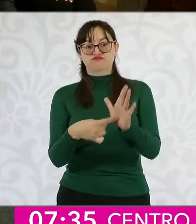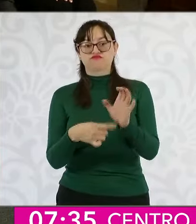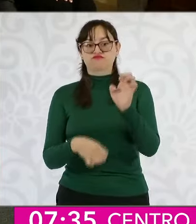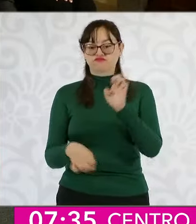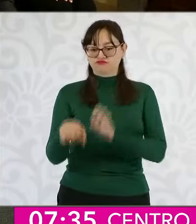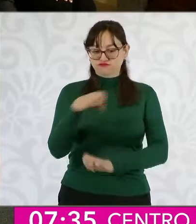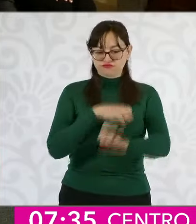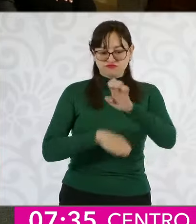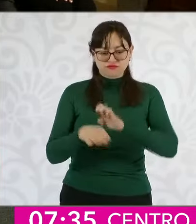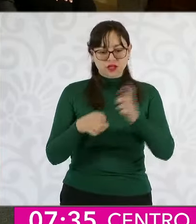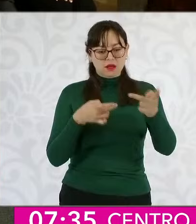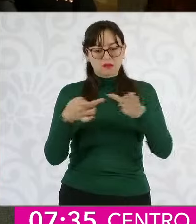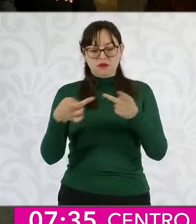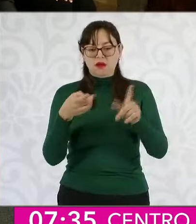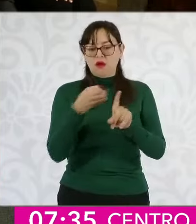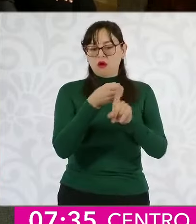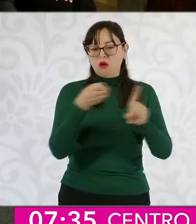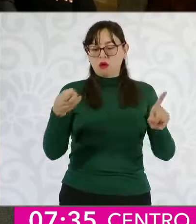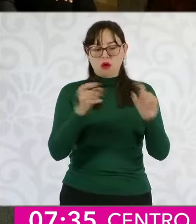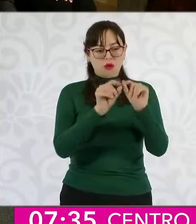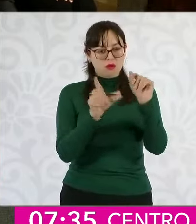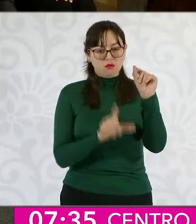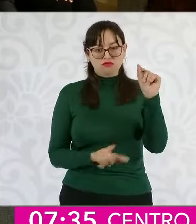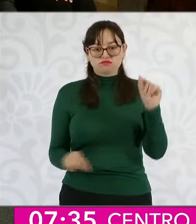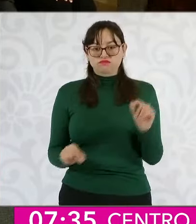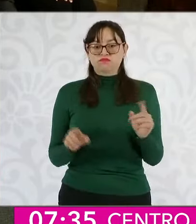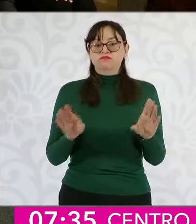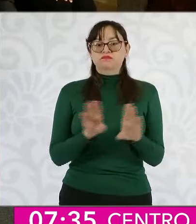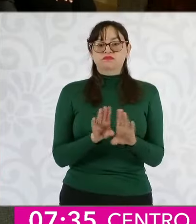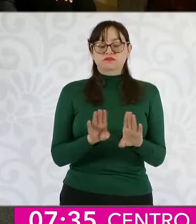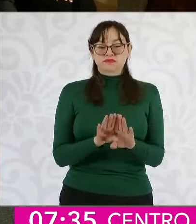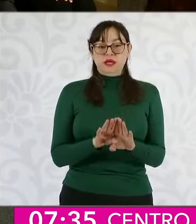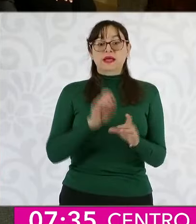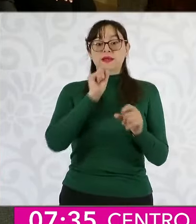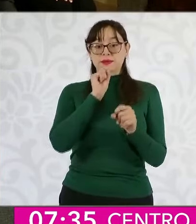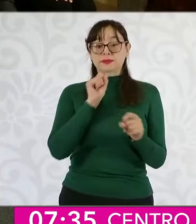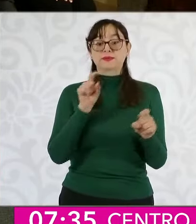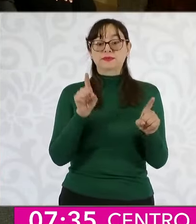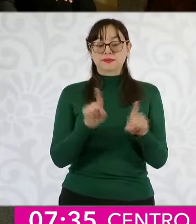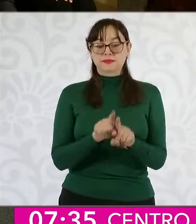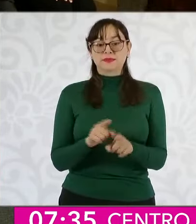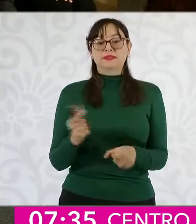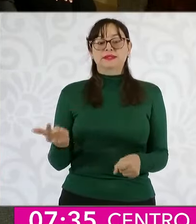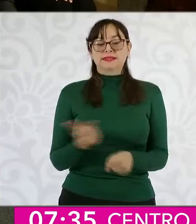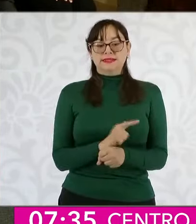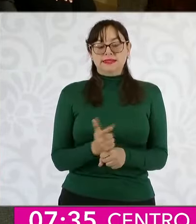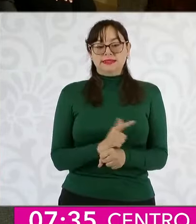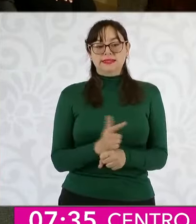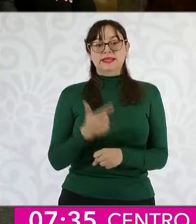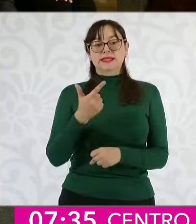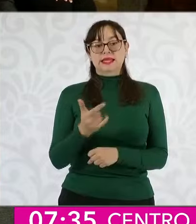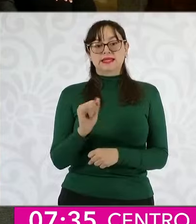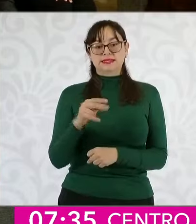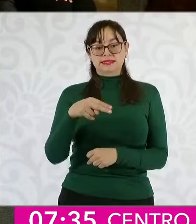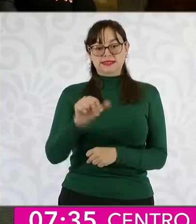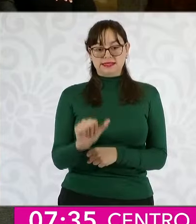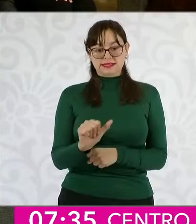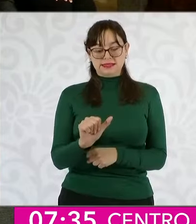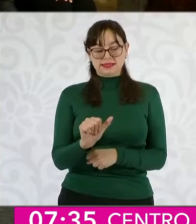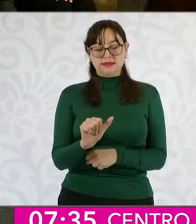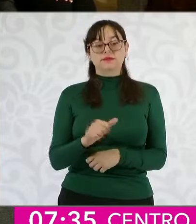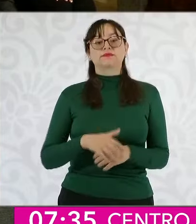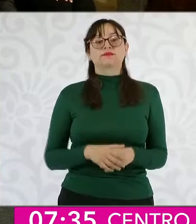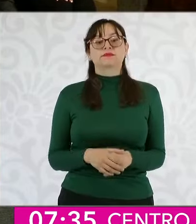Empresas. Está la licenciada Gina Díez Barroso. Está María